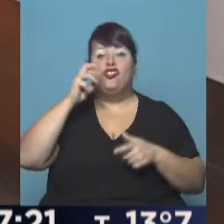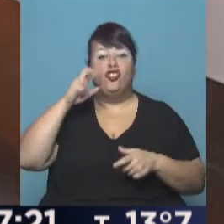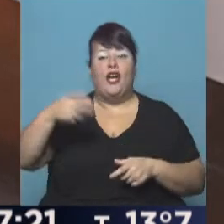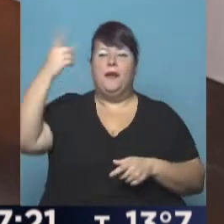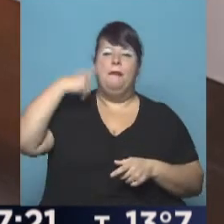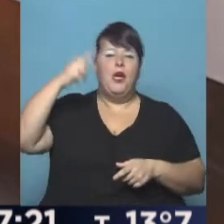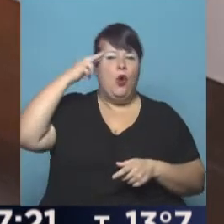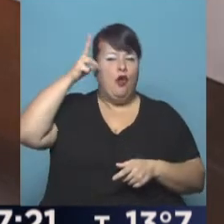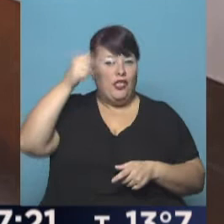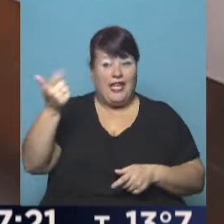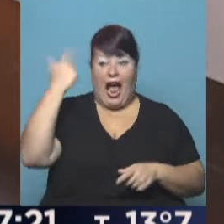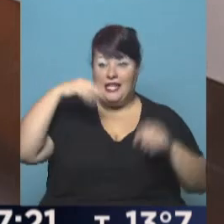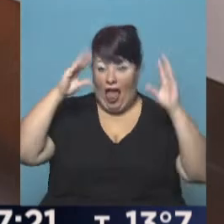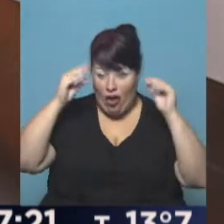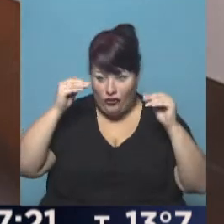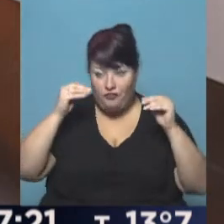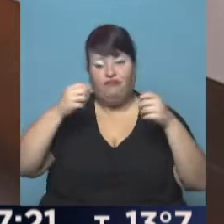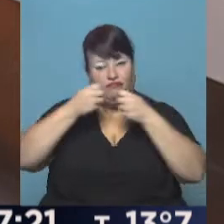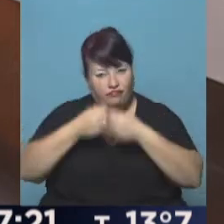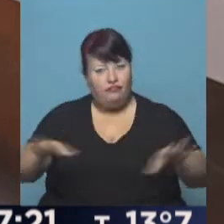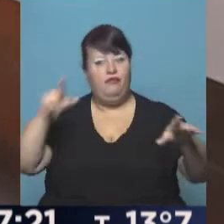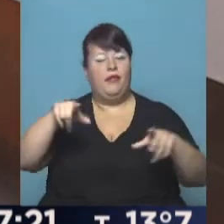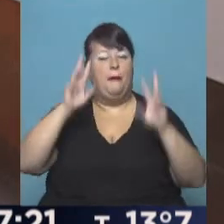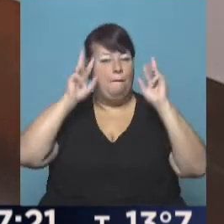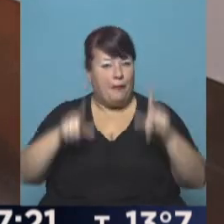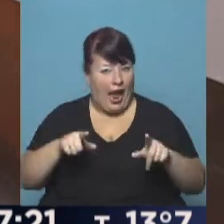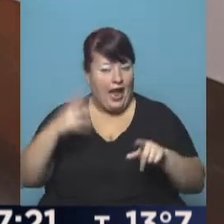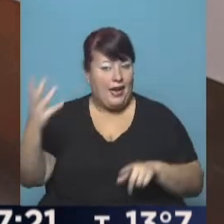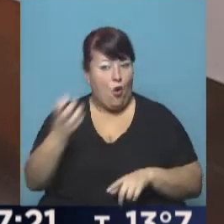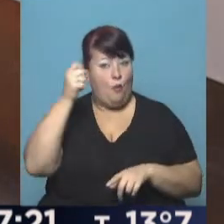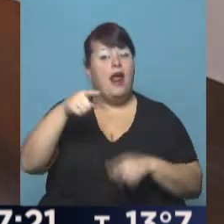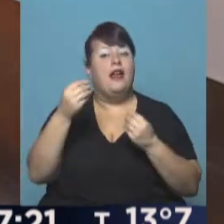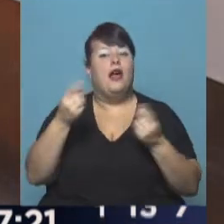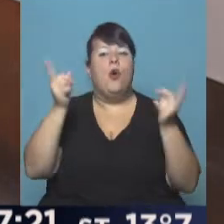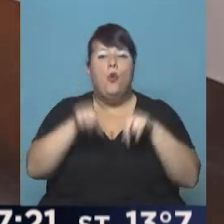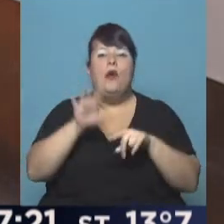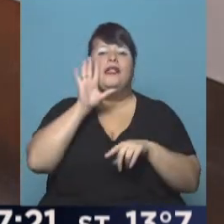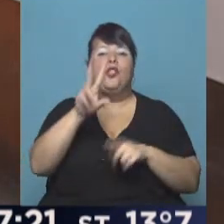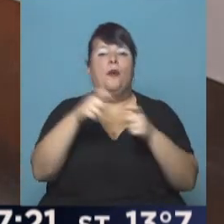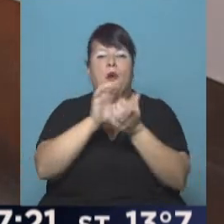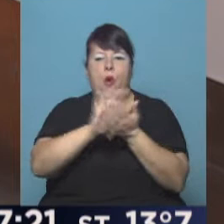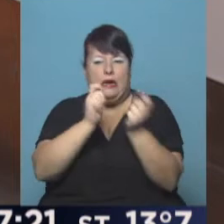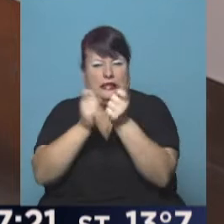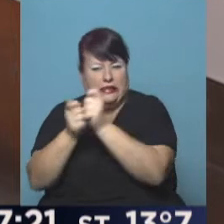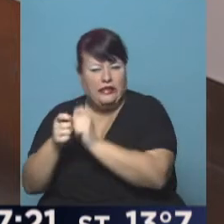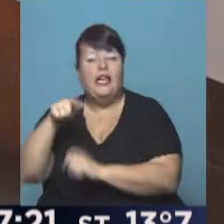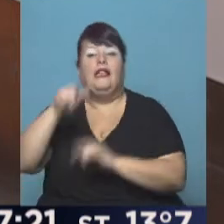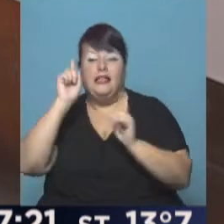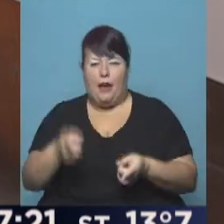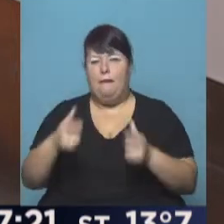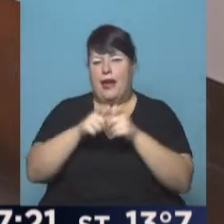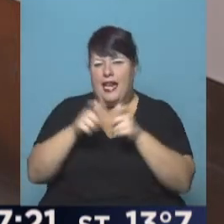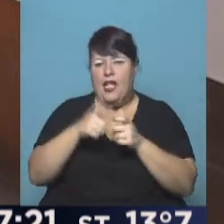en el 86, anoche se hizo el lanzamiento de este plan, que comenzó recuperando 52 películas, entre las cuales se encuentran